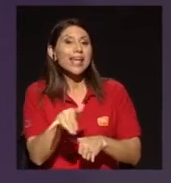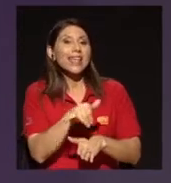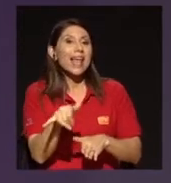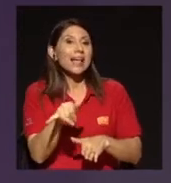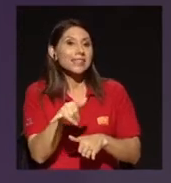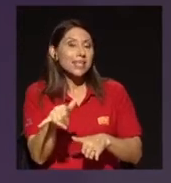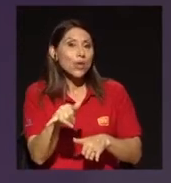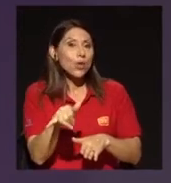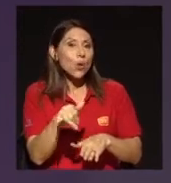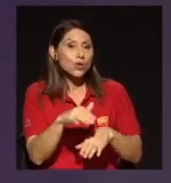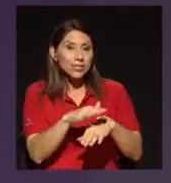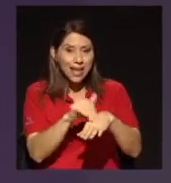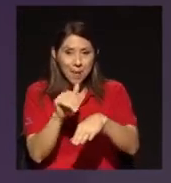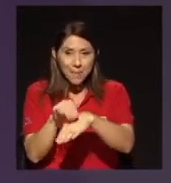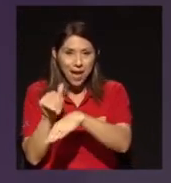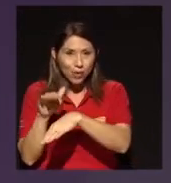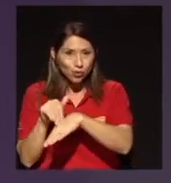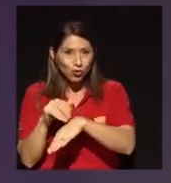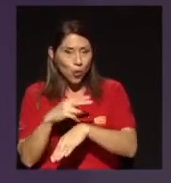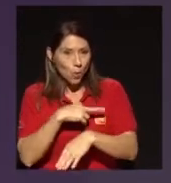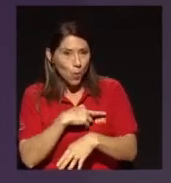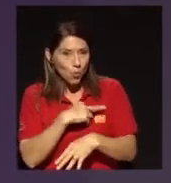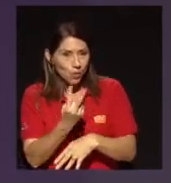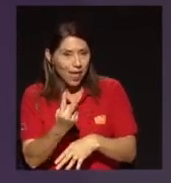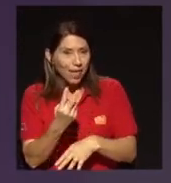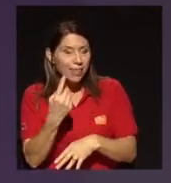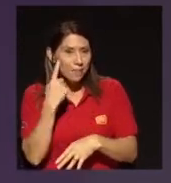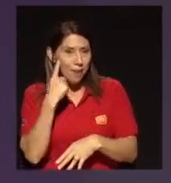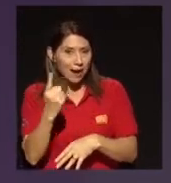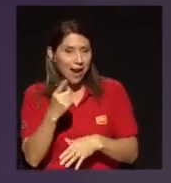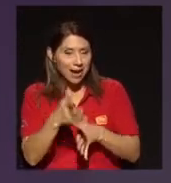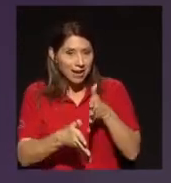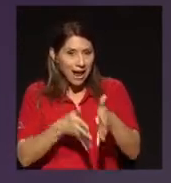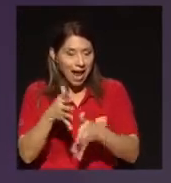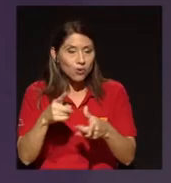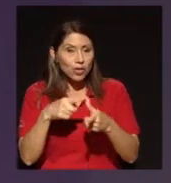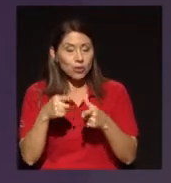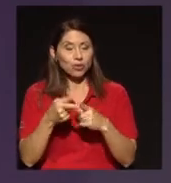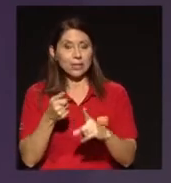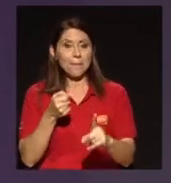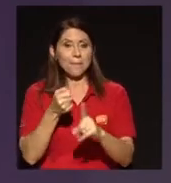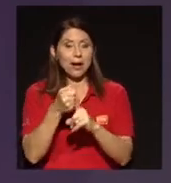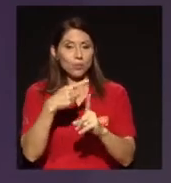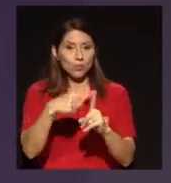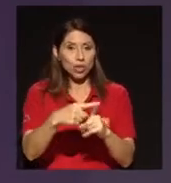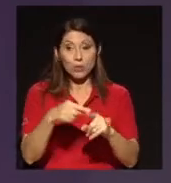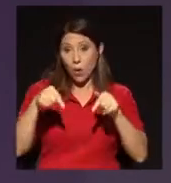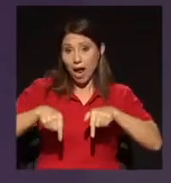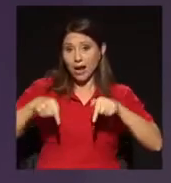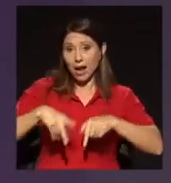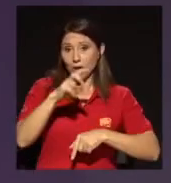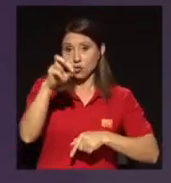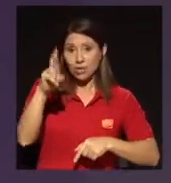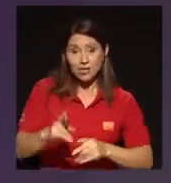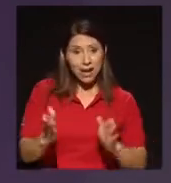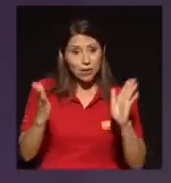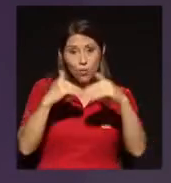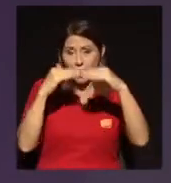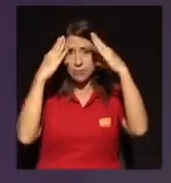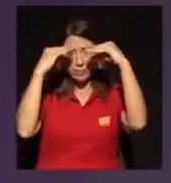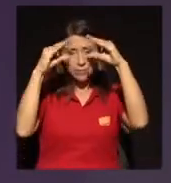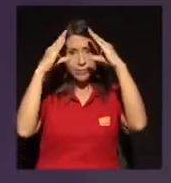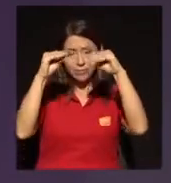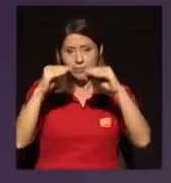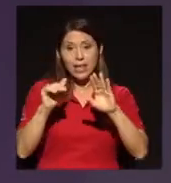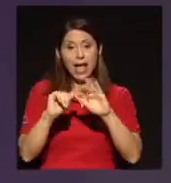habido una voluntad expresa para criarlos, y eso más bien tiene un impacto hasta más positivo. Aquí en Costa Rica no tenemos datos,